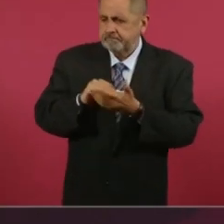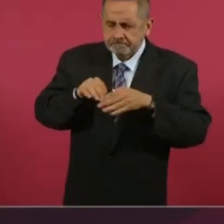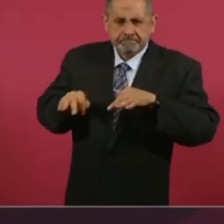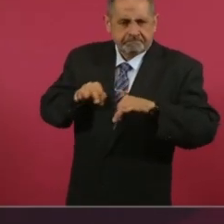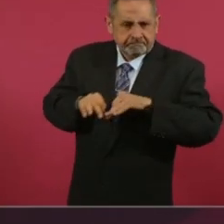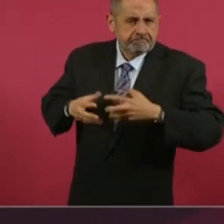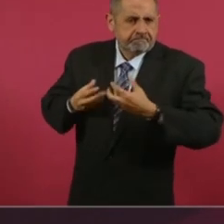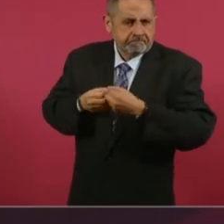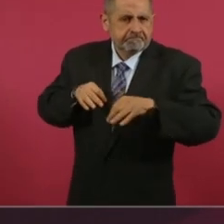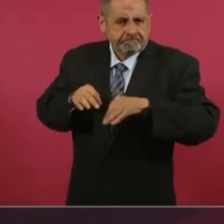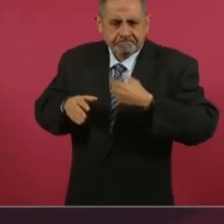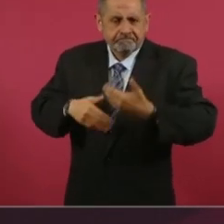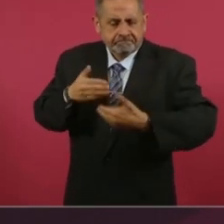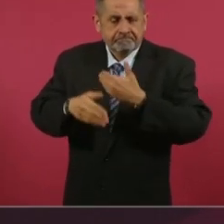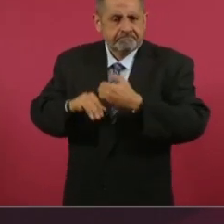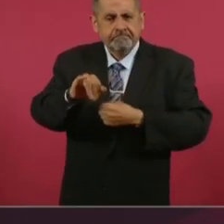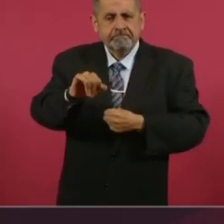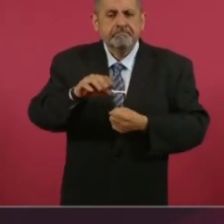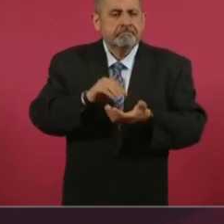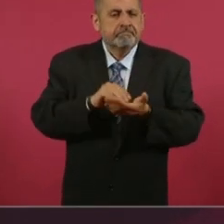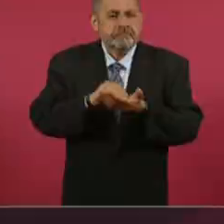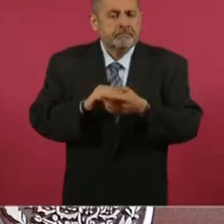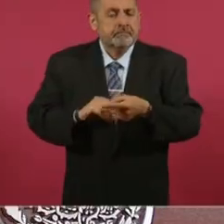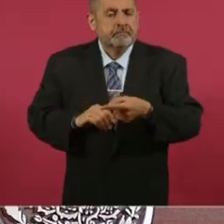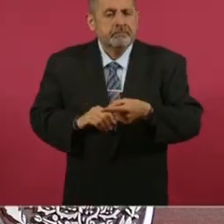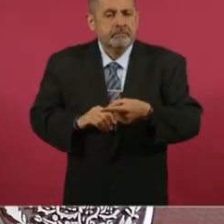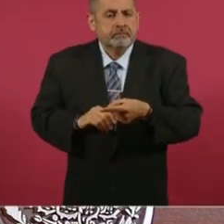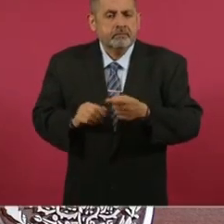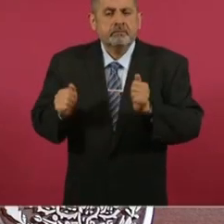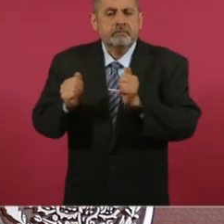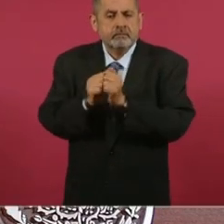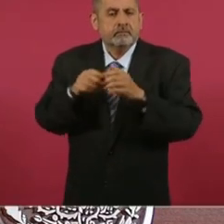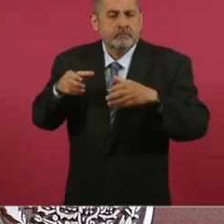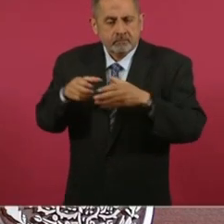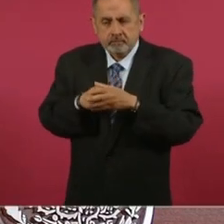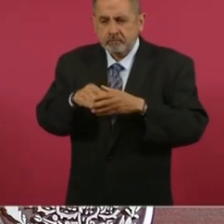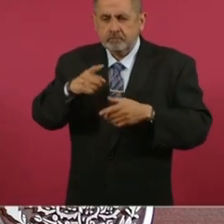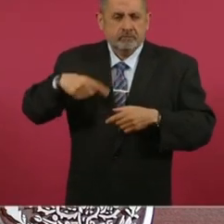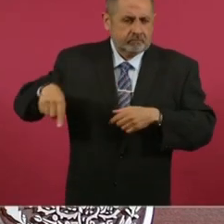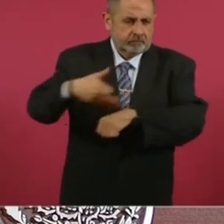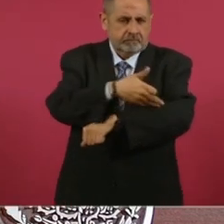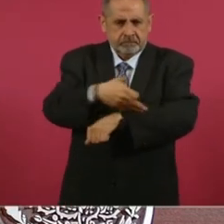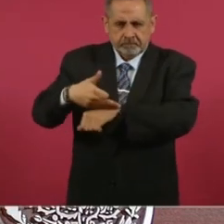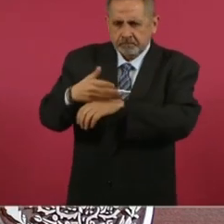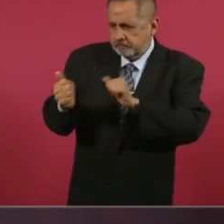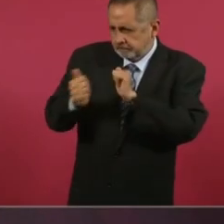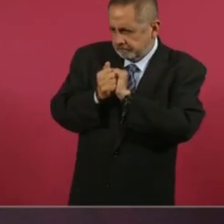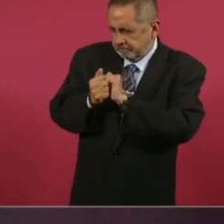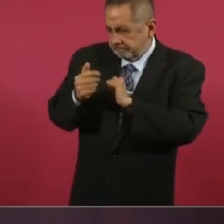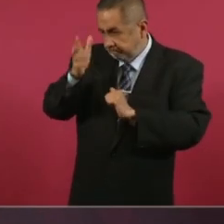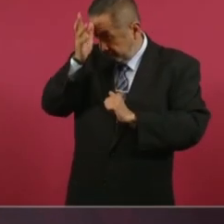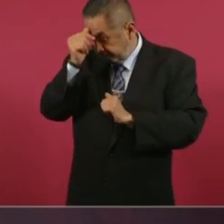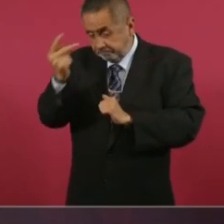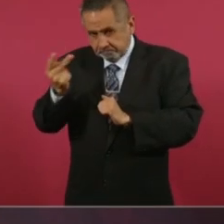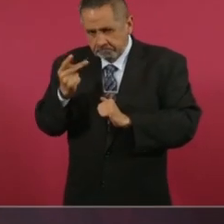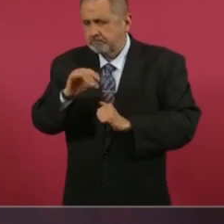trabajando y todo esto de acuerdo con los familiares en los dos casos